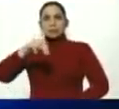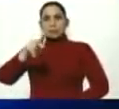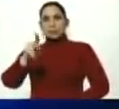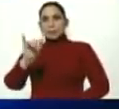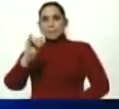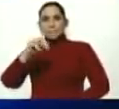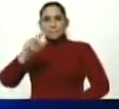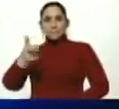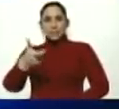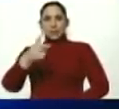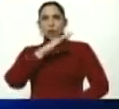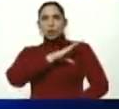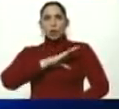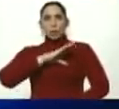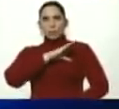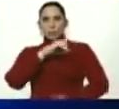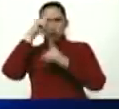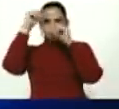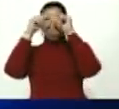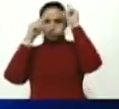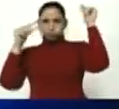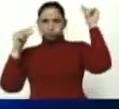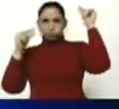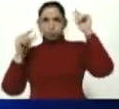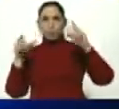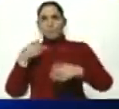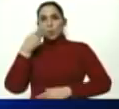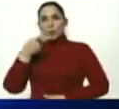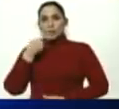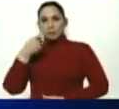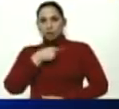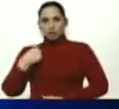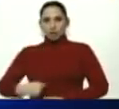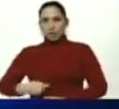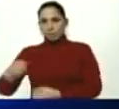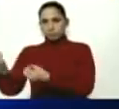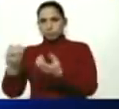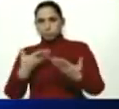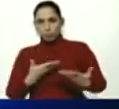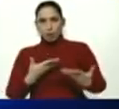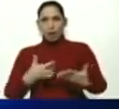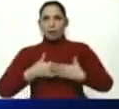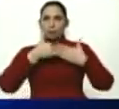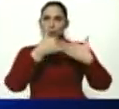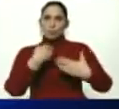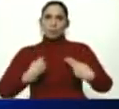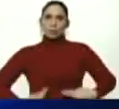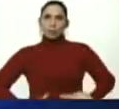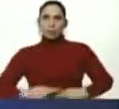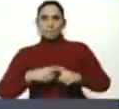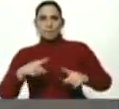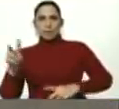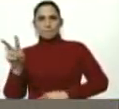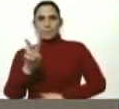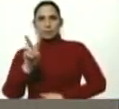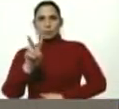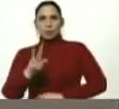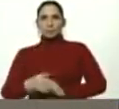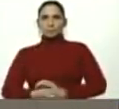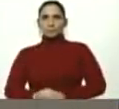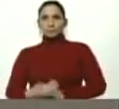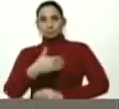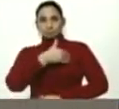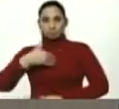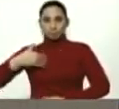Comunista de China, quien también de manera desinteresada envió colaboración y ayuda humanitaria para Venezuela.